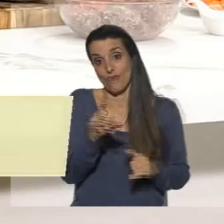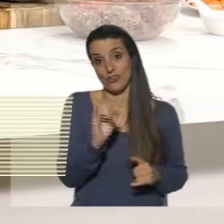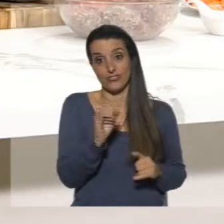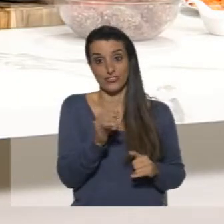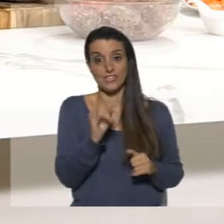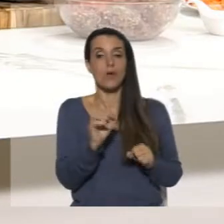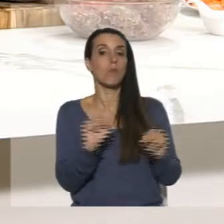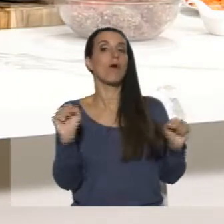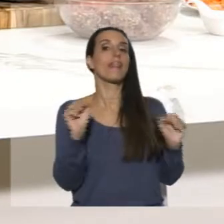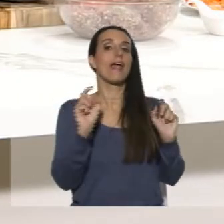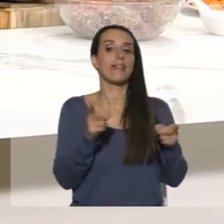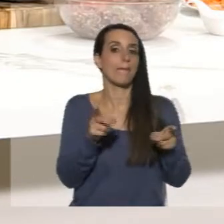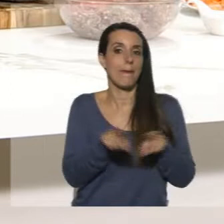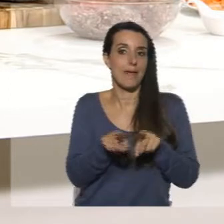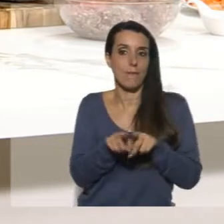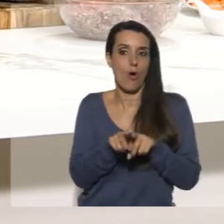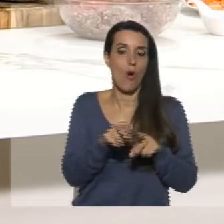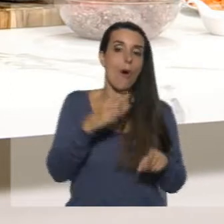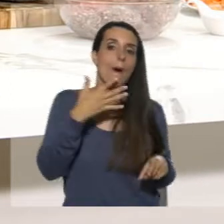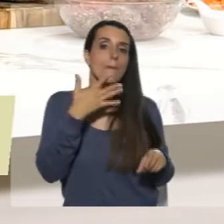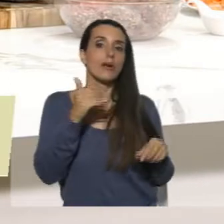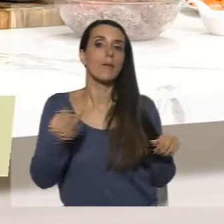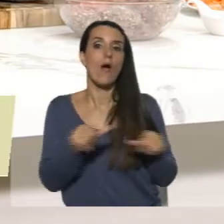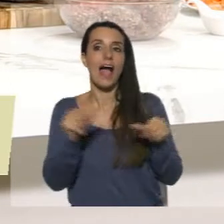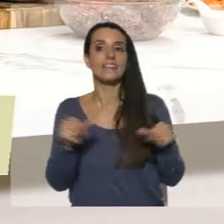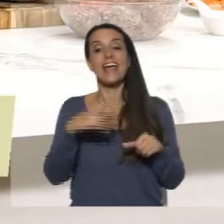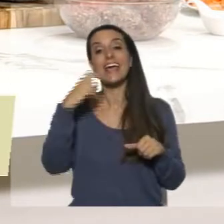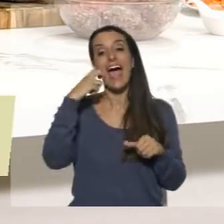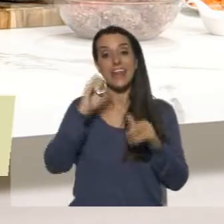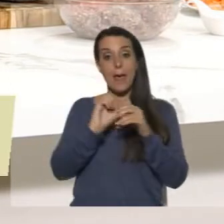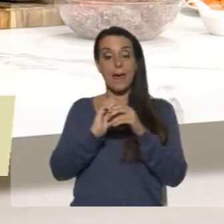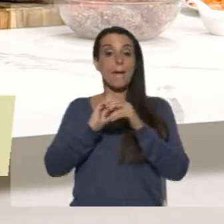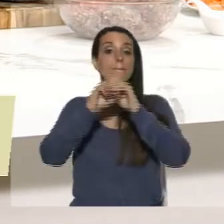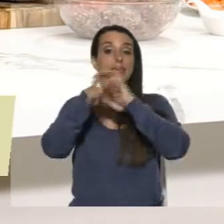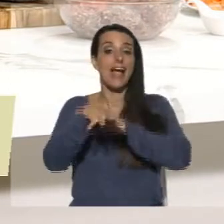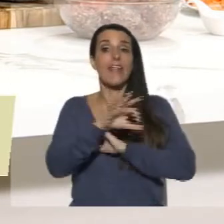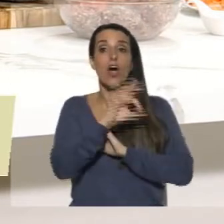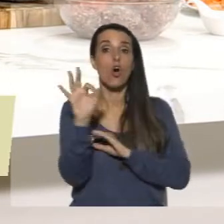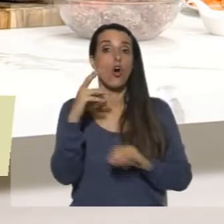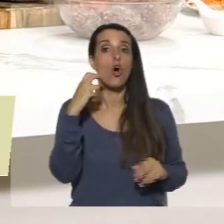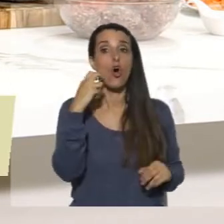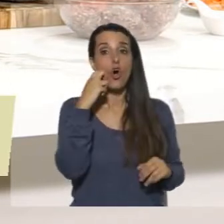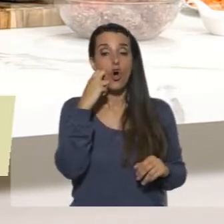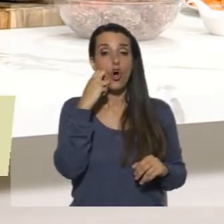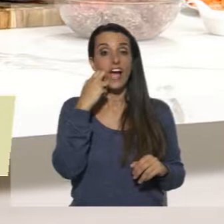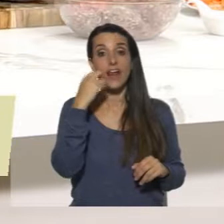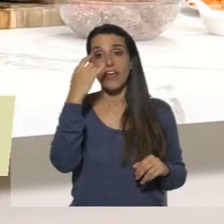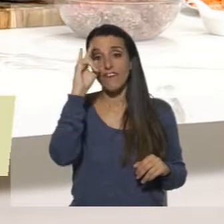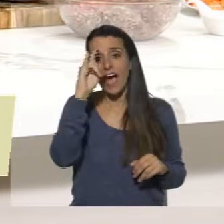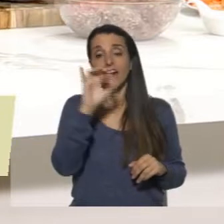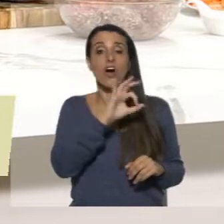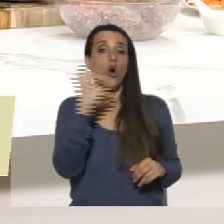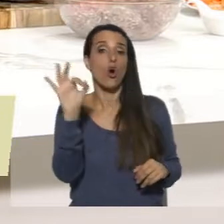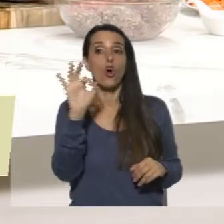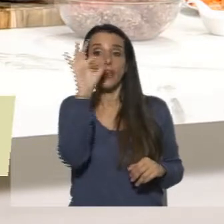¿Tá? Podrían hacerlo también esta. Lo vamos a hacer de carne picada, podrían hacerlo solo o de carne vacuna. Ah, porque, claro, porque está combinada con la